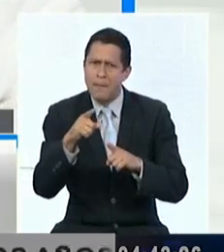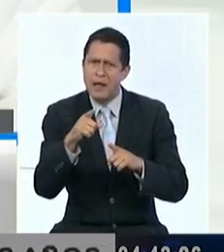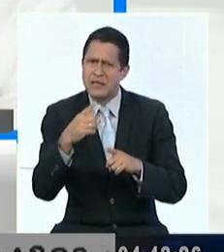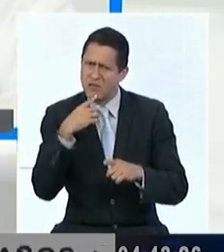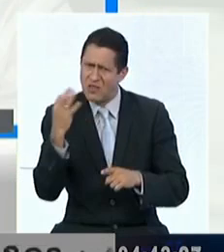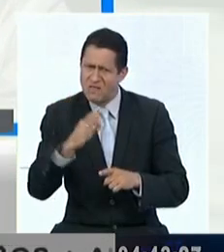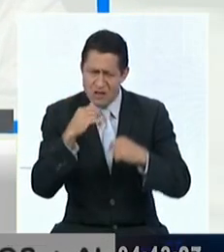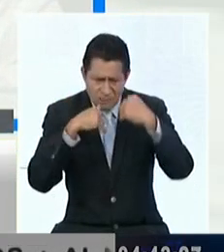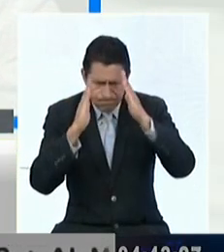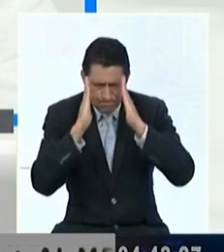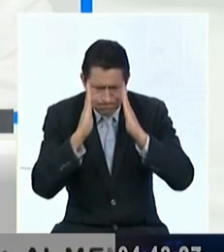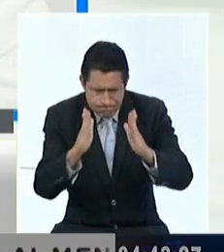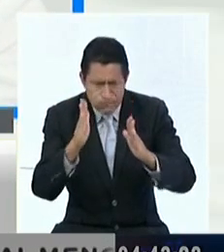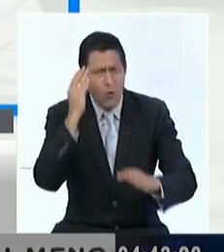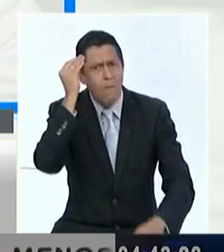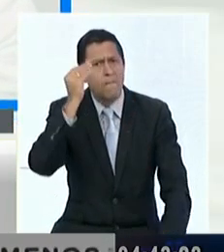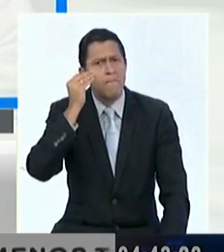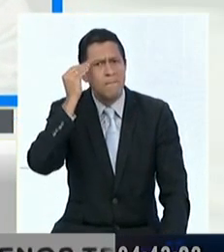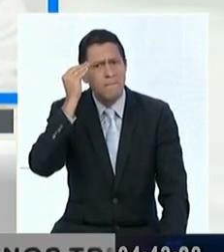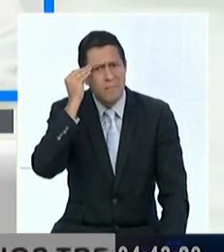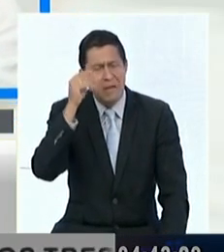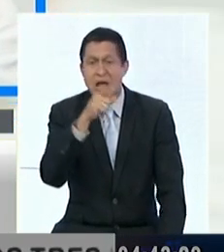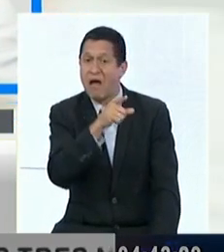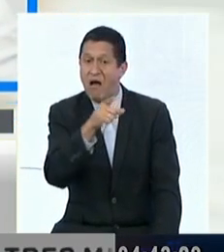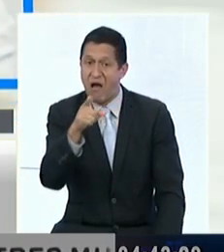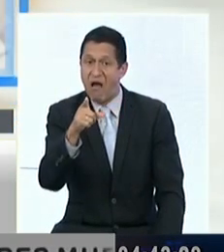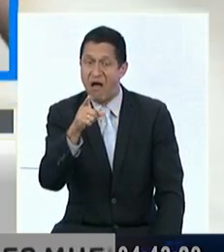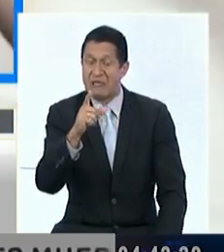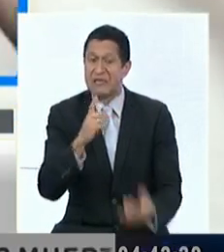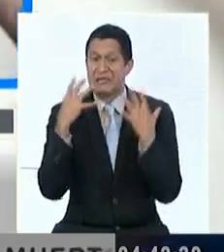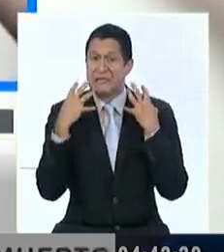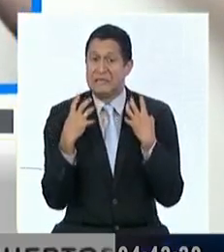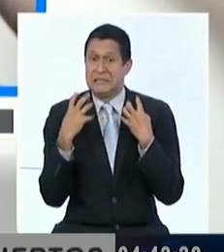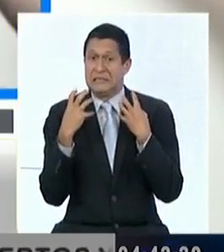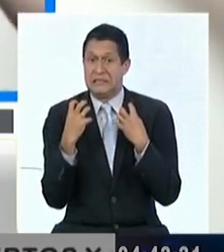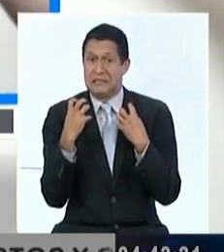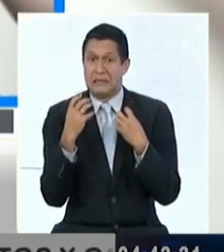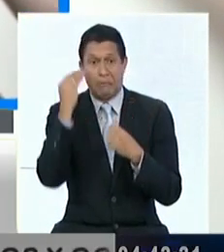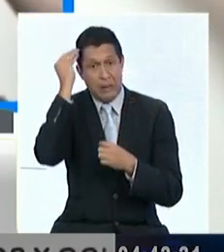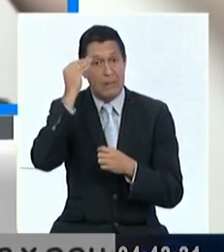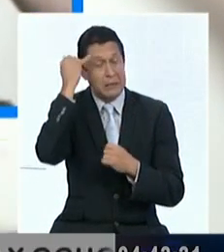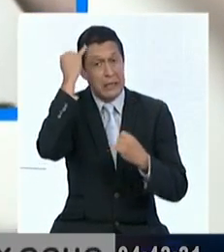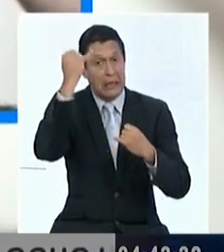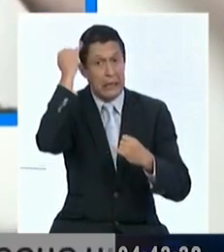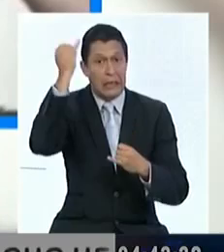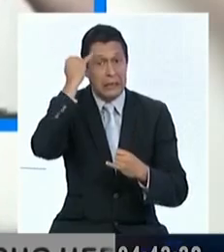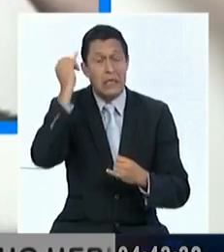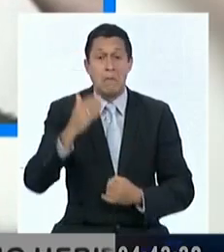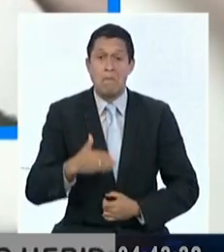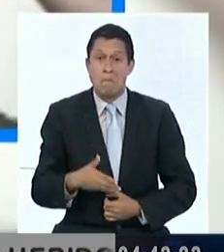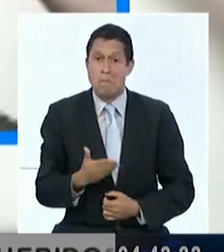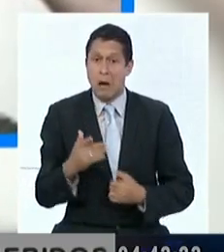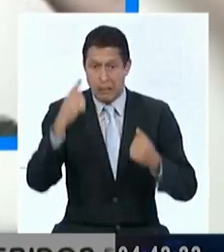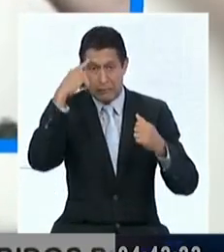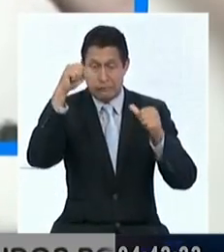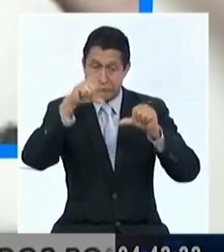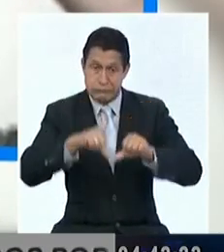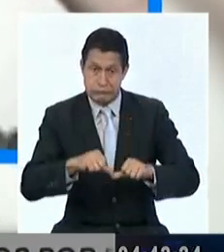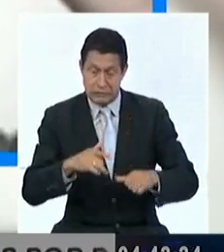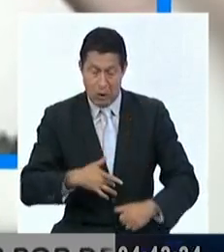concentrado en lo que piensas y de esa forma ante el estrés pasan por tu mente ideas que pueden estar dañando tu